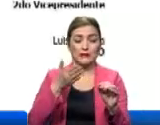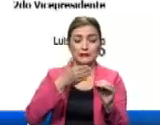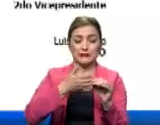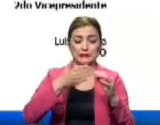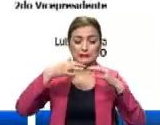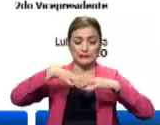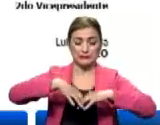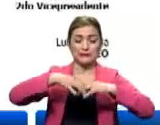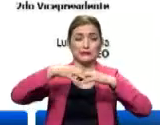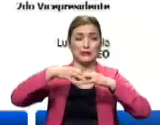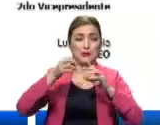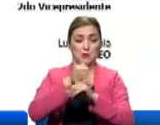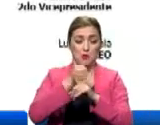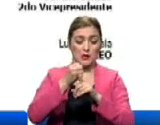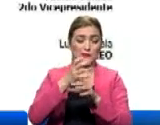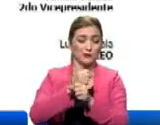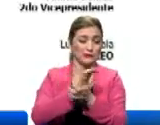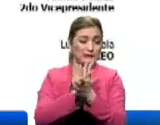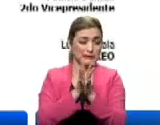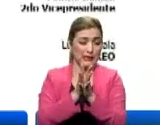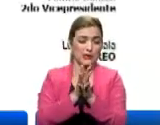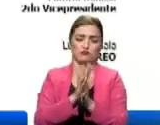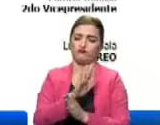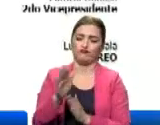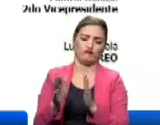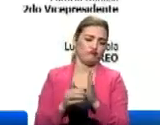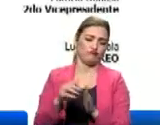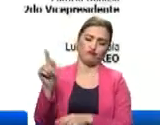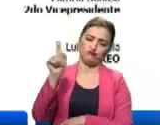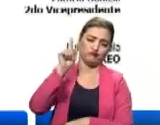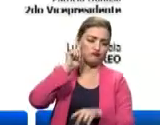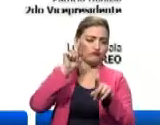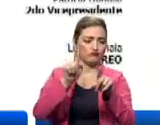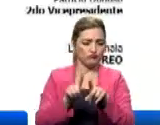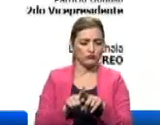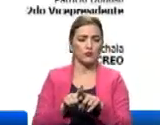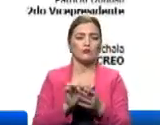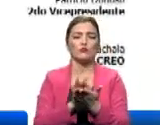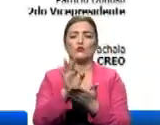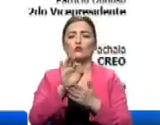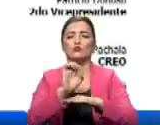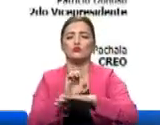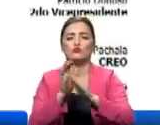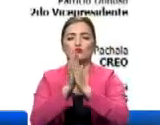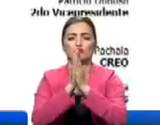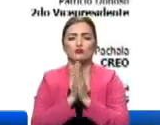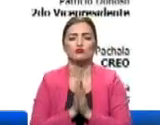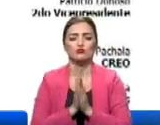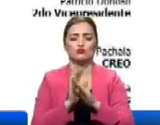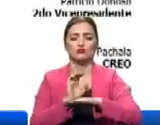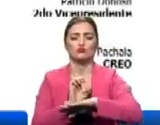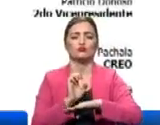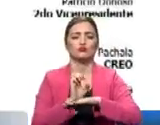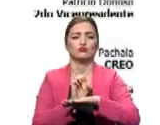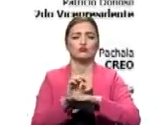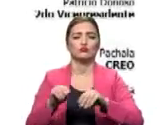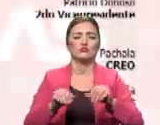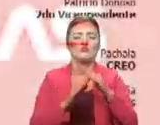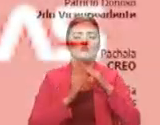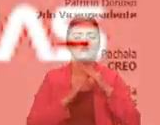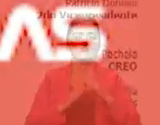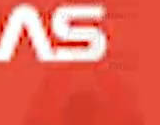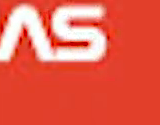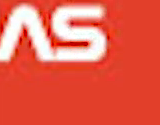violencia e inseguridad y hacen también un llamado a todo el pueblo ecuatoriano para mantener al ecuador como un territorio de